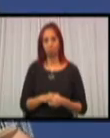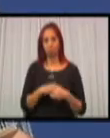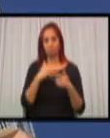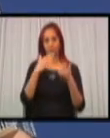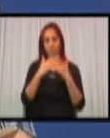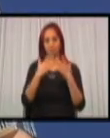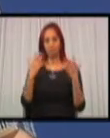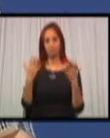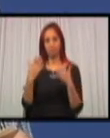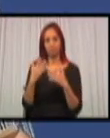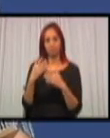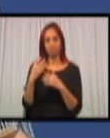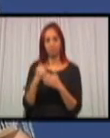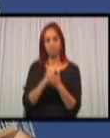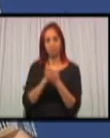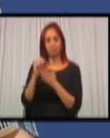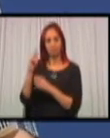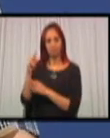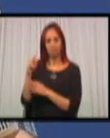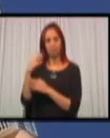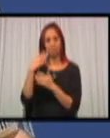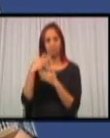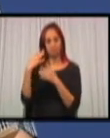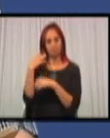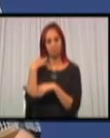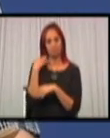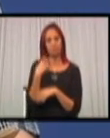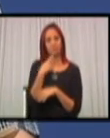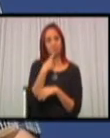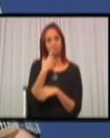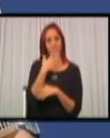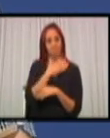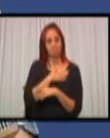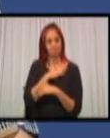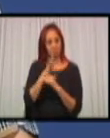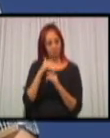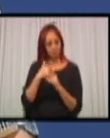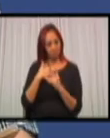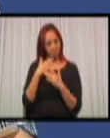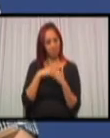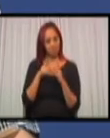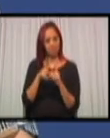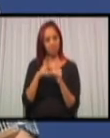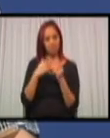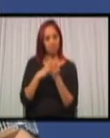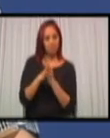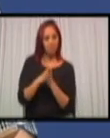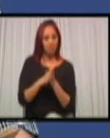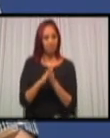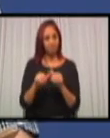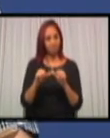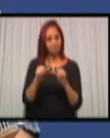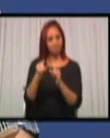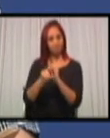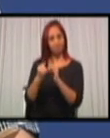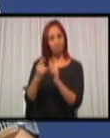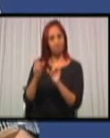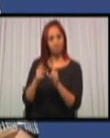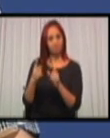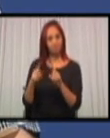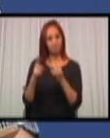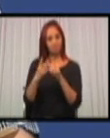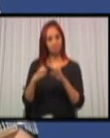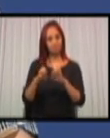Pues a la juventud de San Mateo les indico que en mi persona tendrán alguien con quien van a poder coordinar. Vamos a realizar